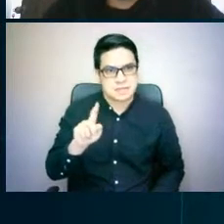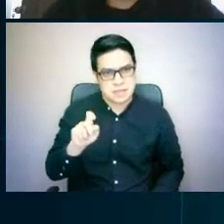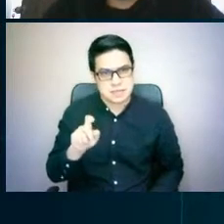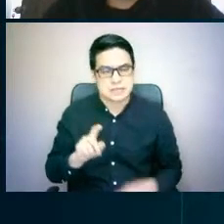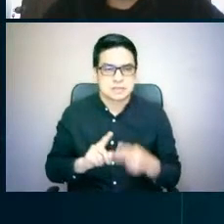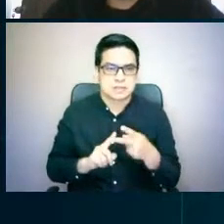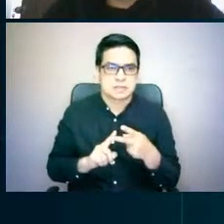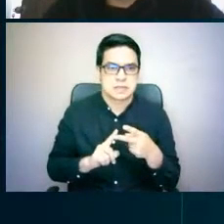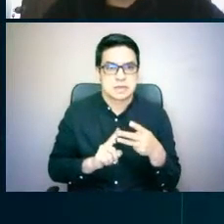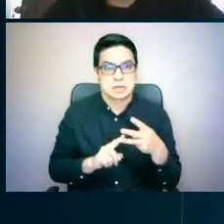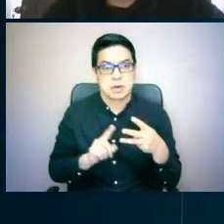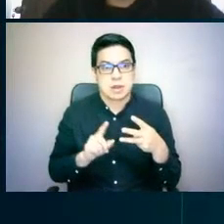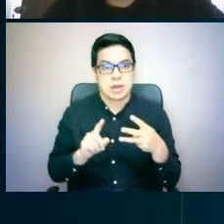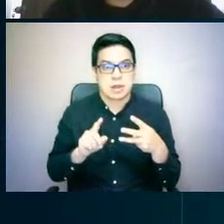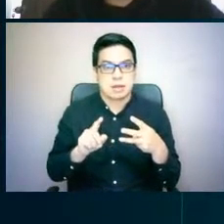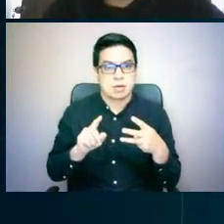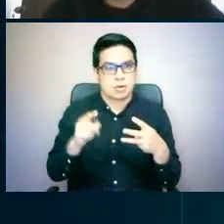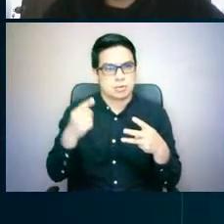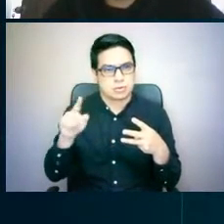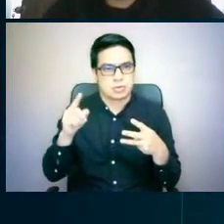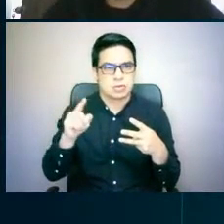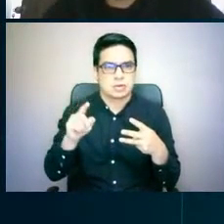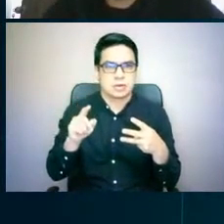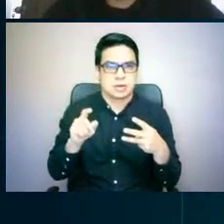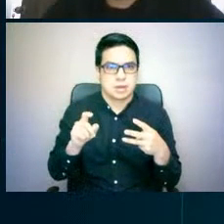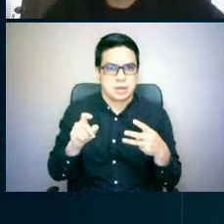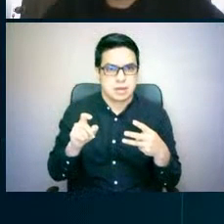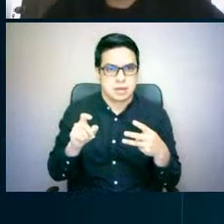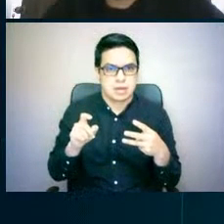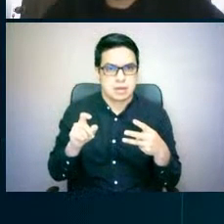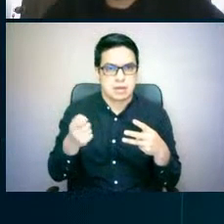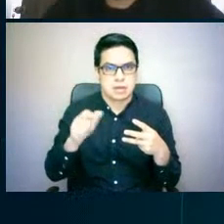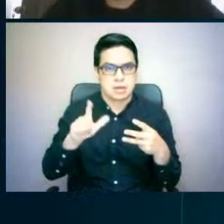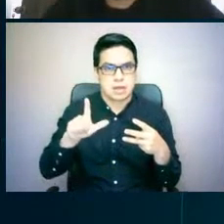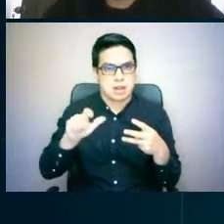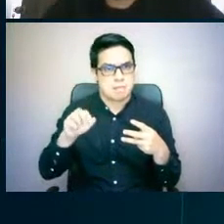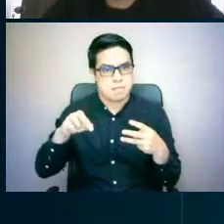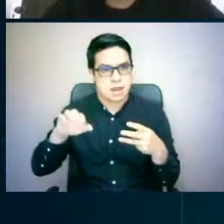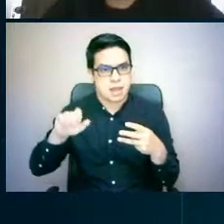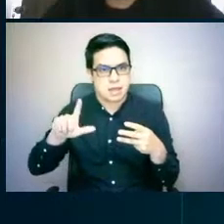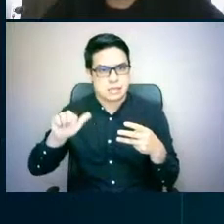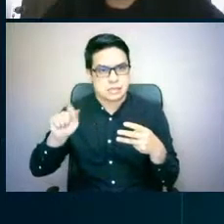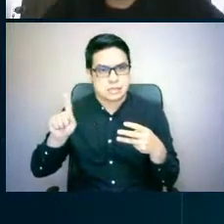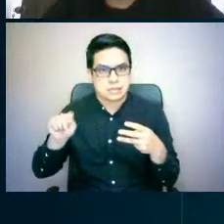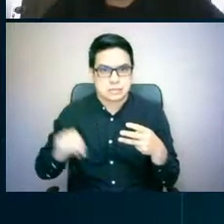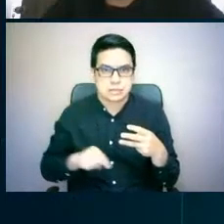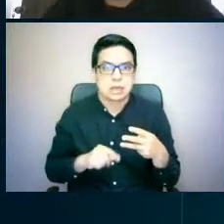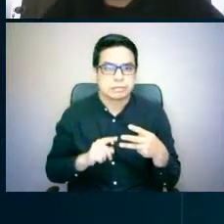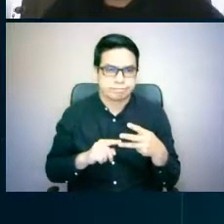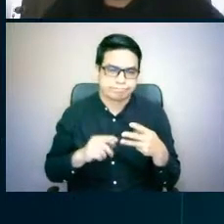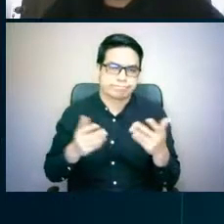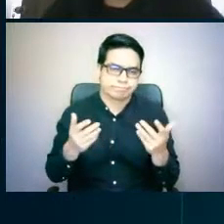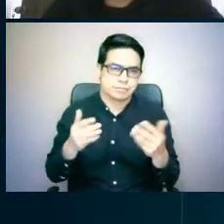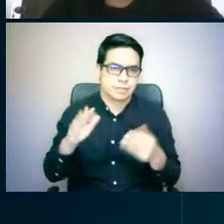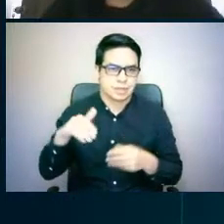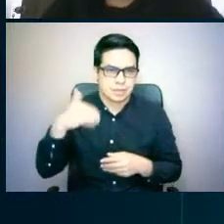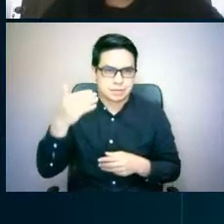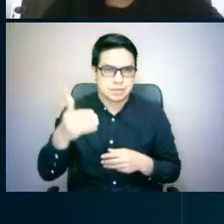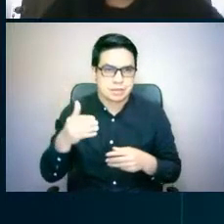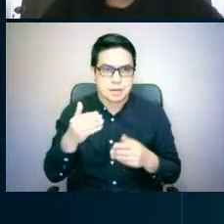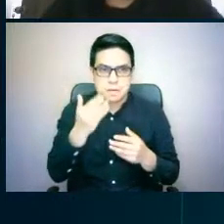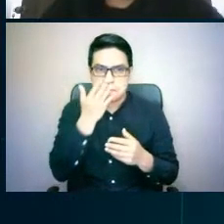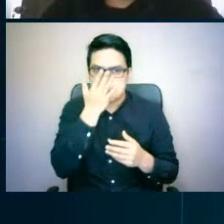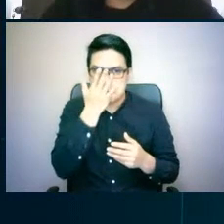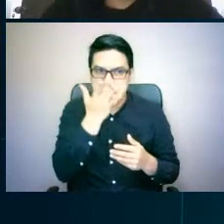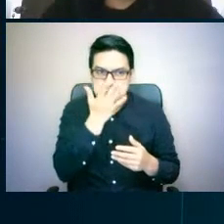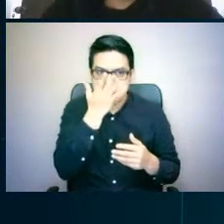el R+, son gases que requieren una disposición final porque al final de su ciclo de vida son catalogados como